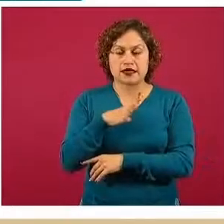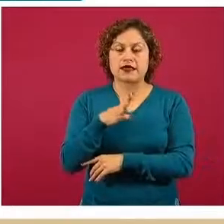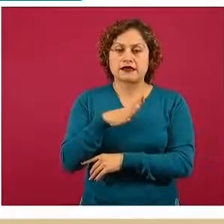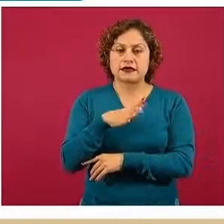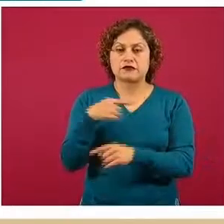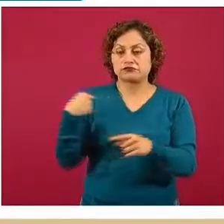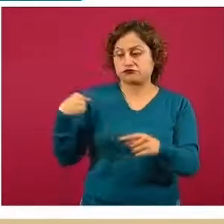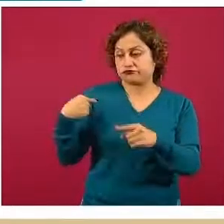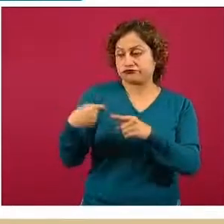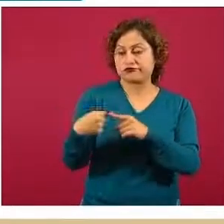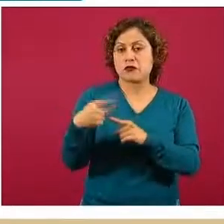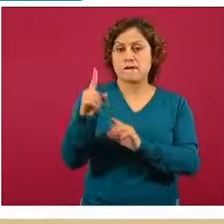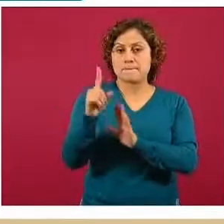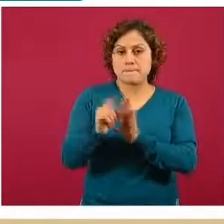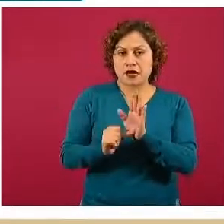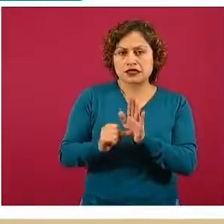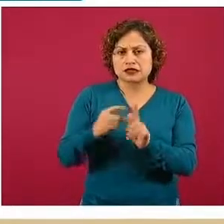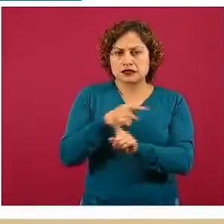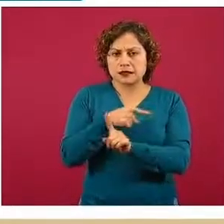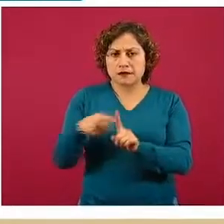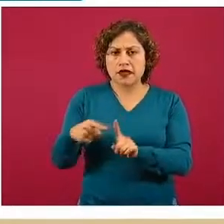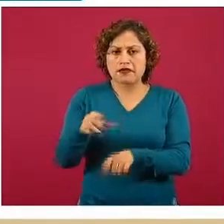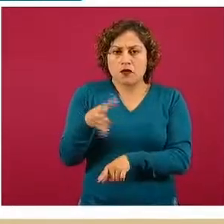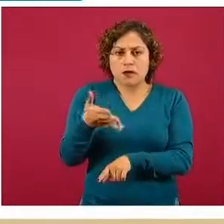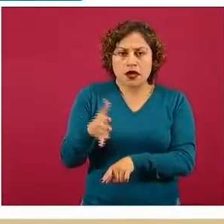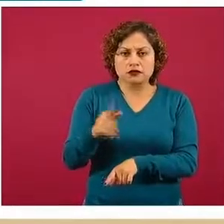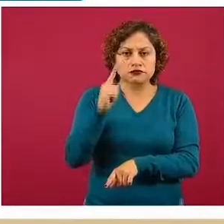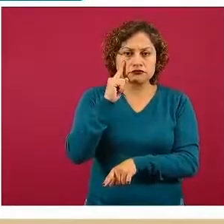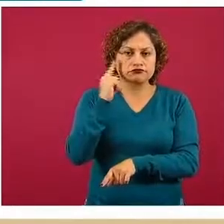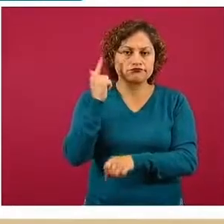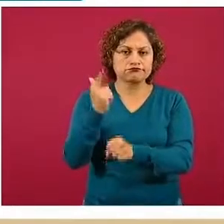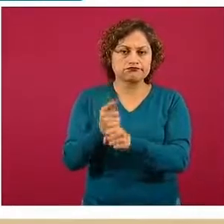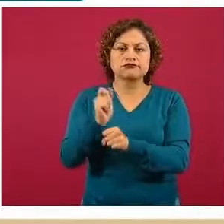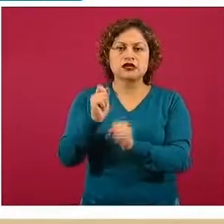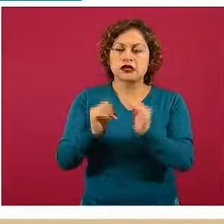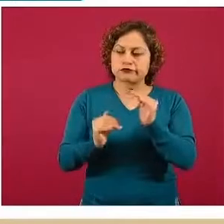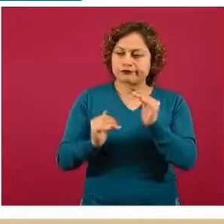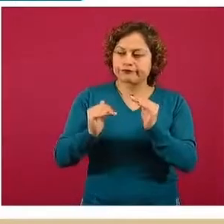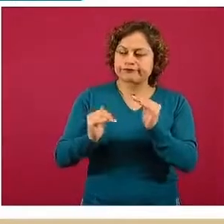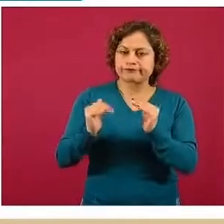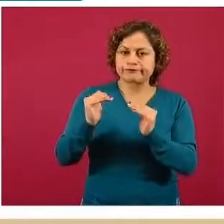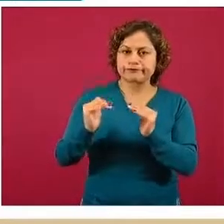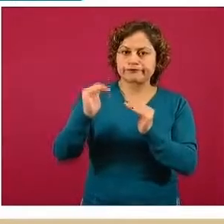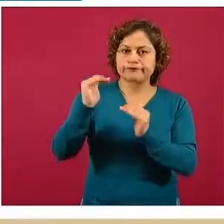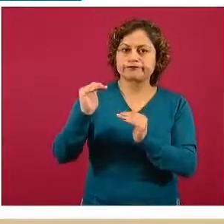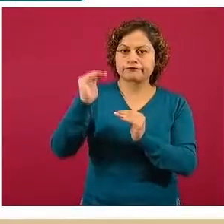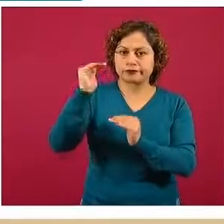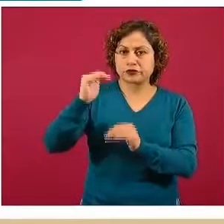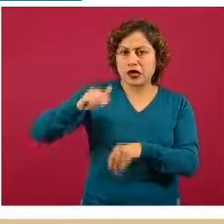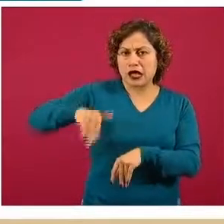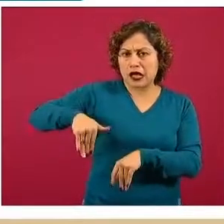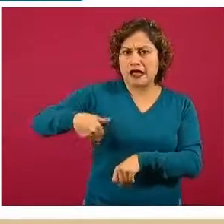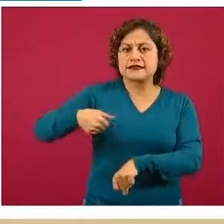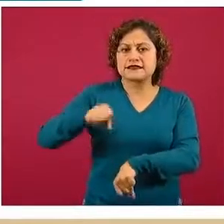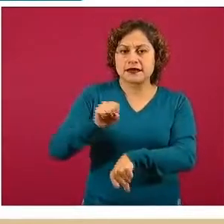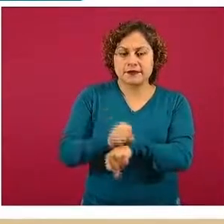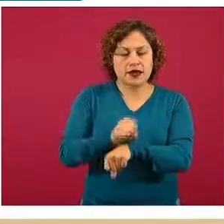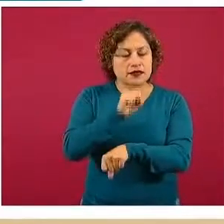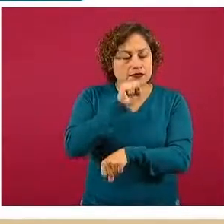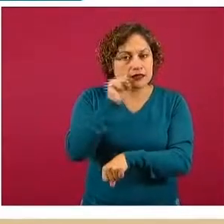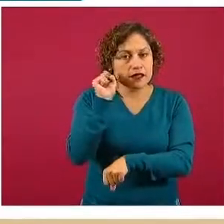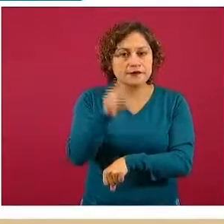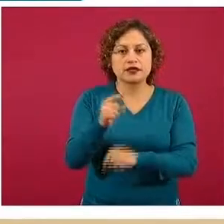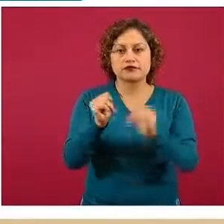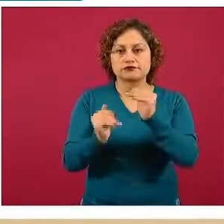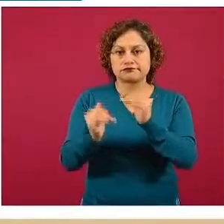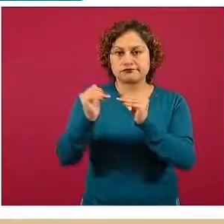en el último mes y medio, ha sido de un incremento importante, inclusive para las últimas semanas, siendo el